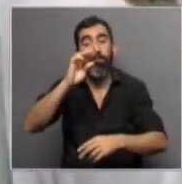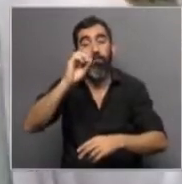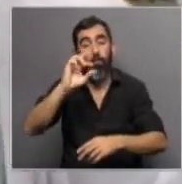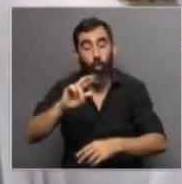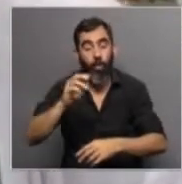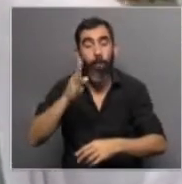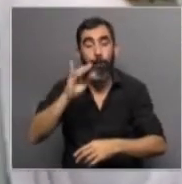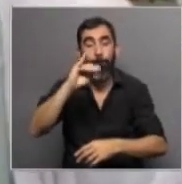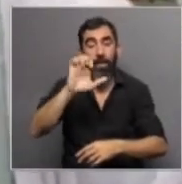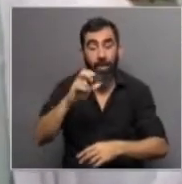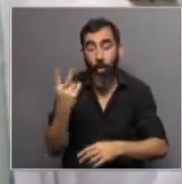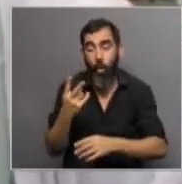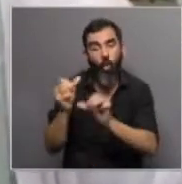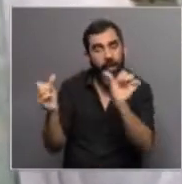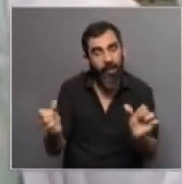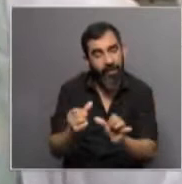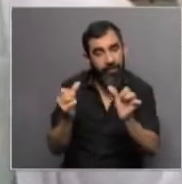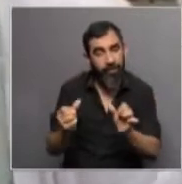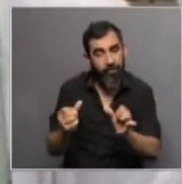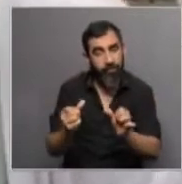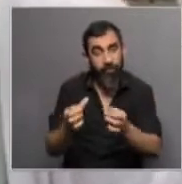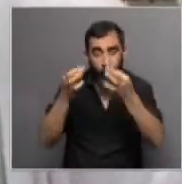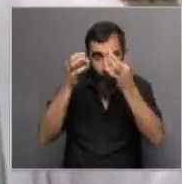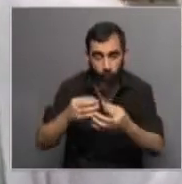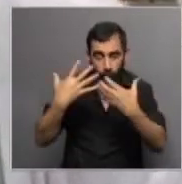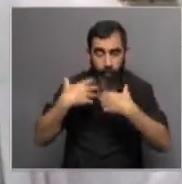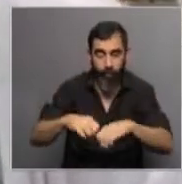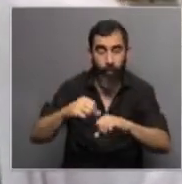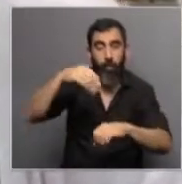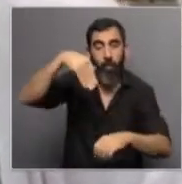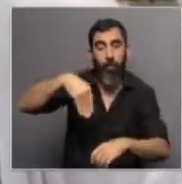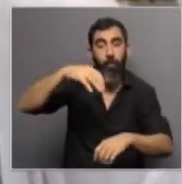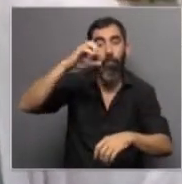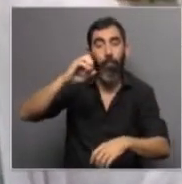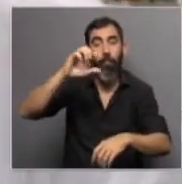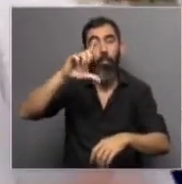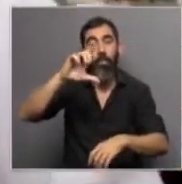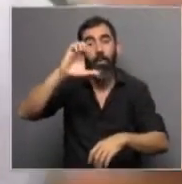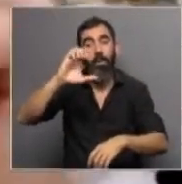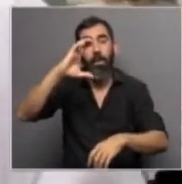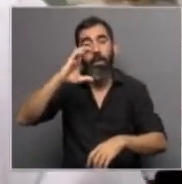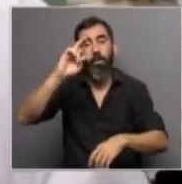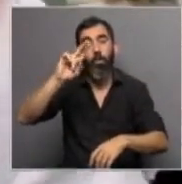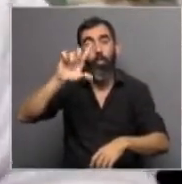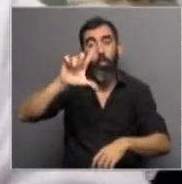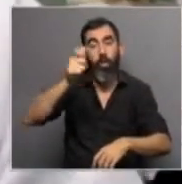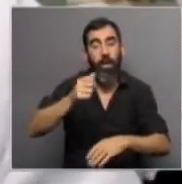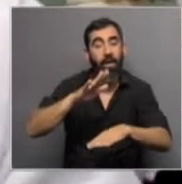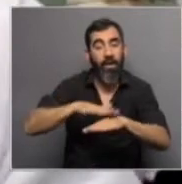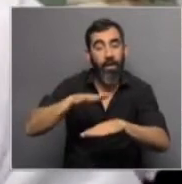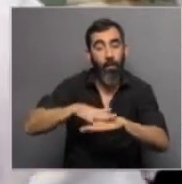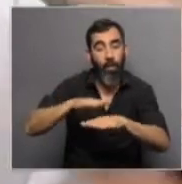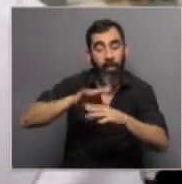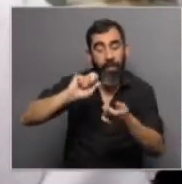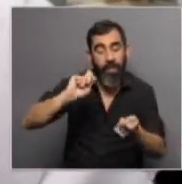hicieron ambos autores fue encontrar las moléculas responsables de la traducción de una forma